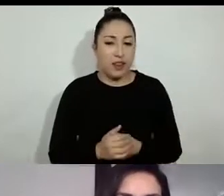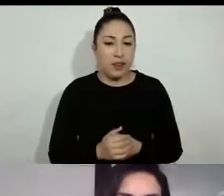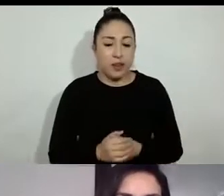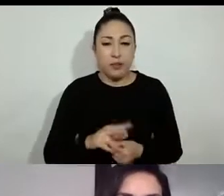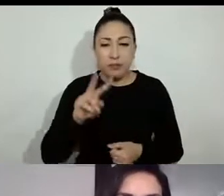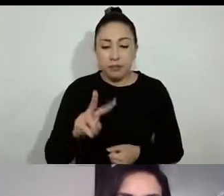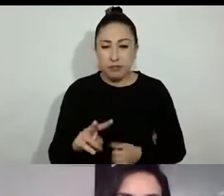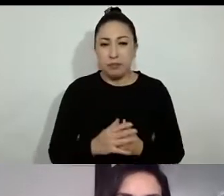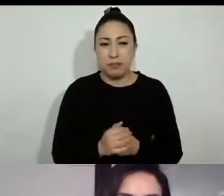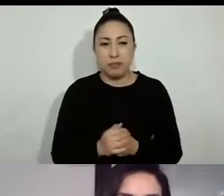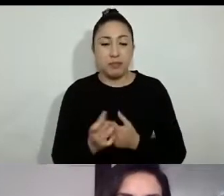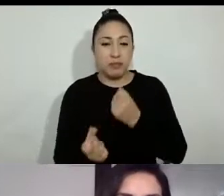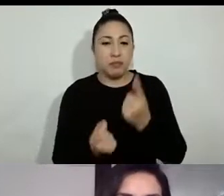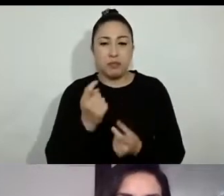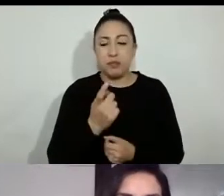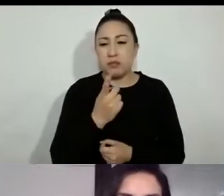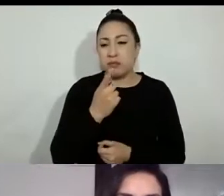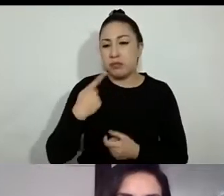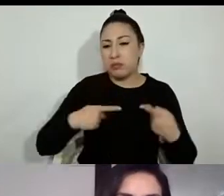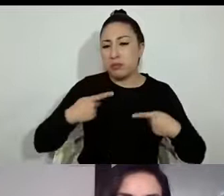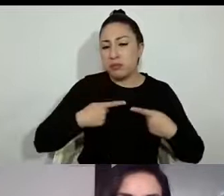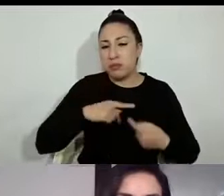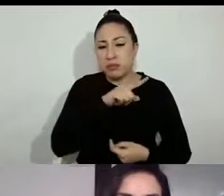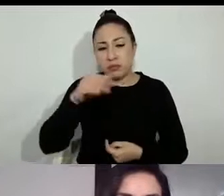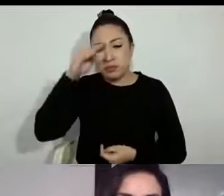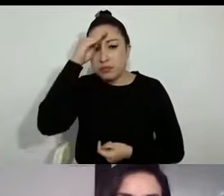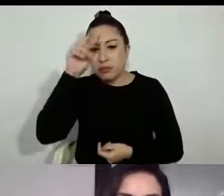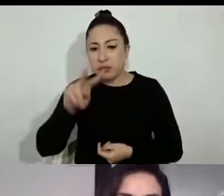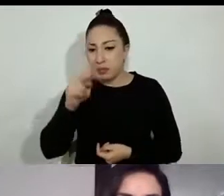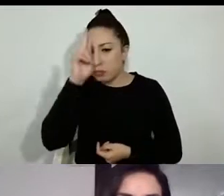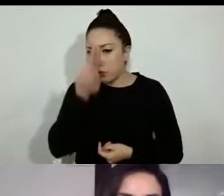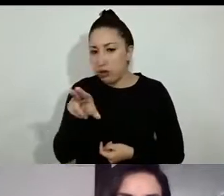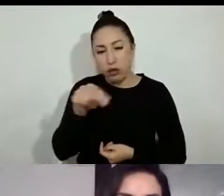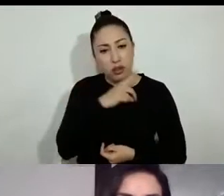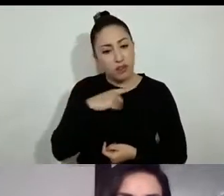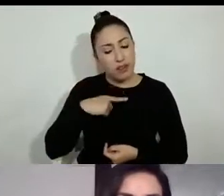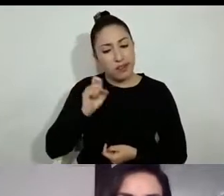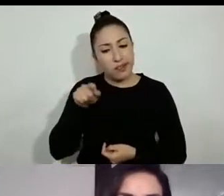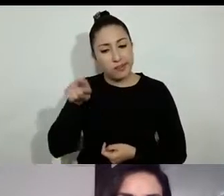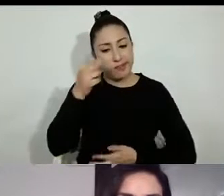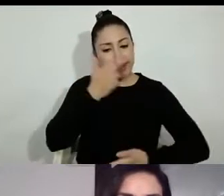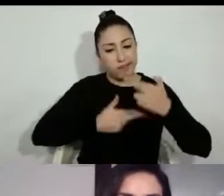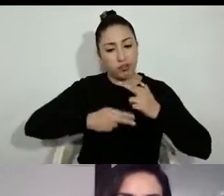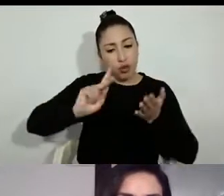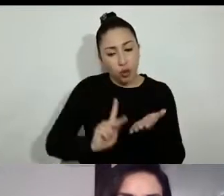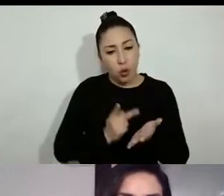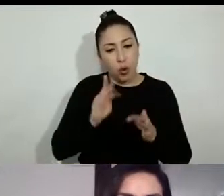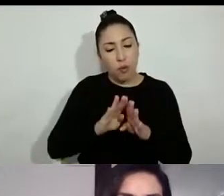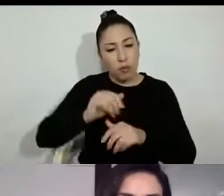prohibido prohibir. Ser testigo del reconocimiento de los derechos